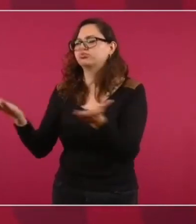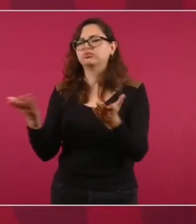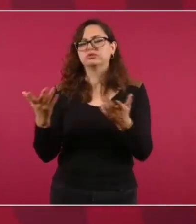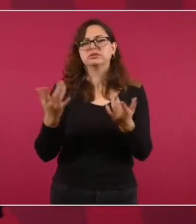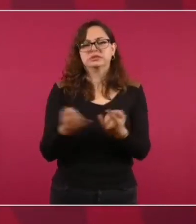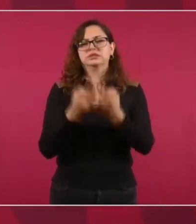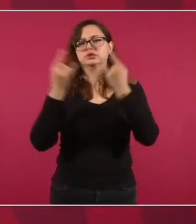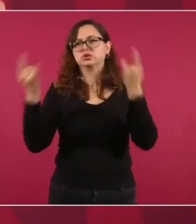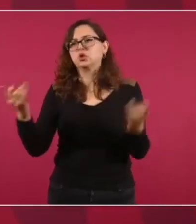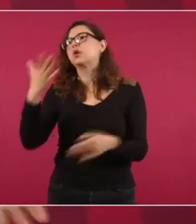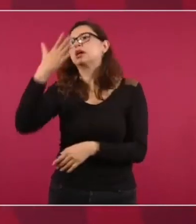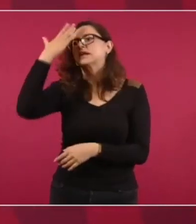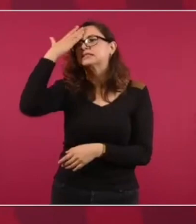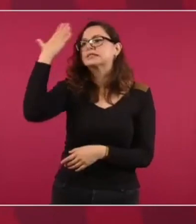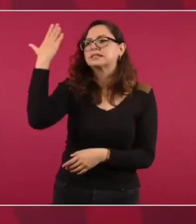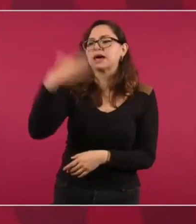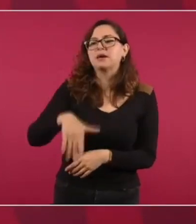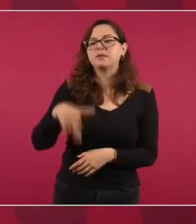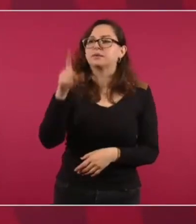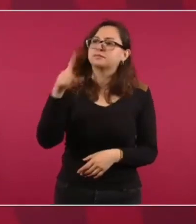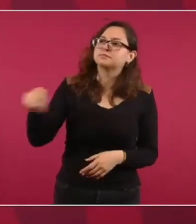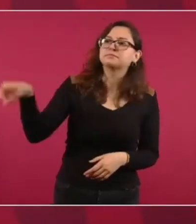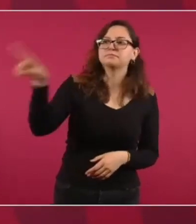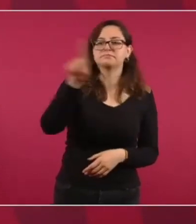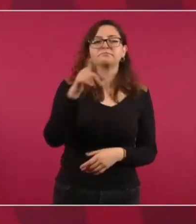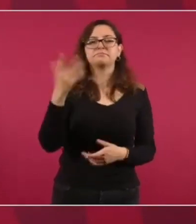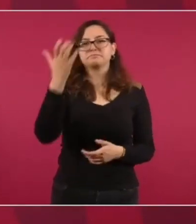en contra de la